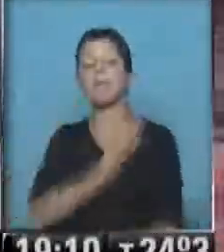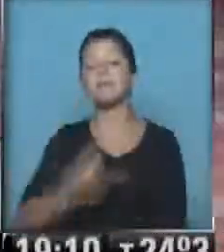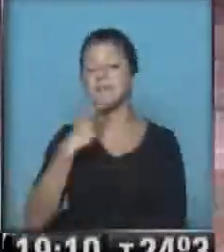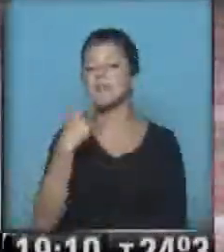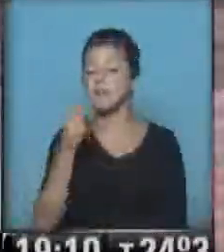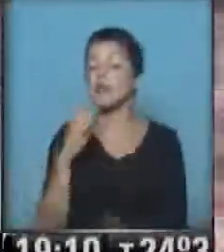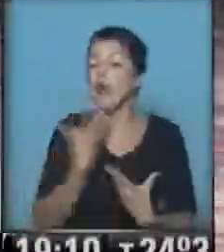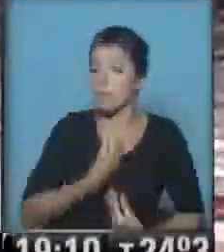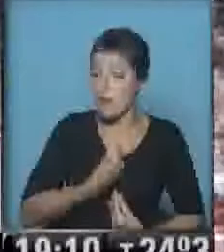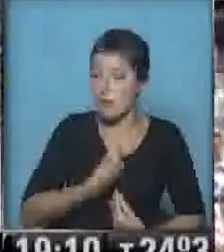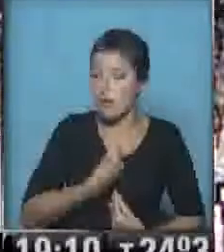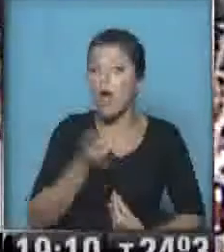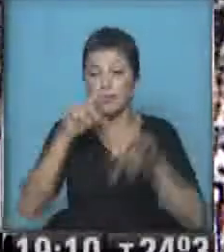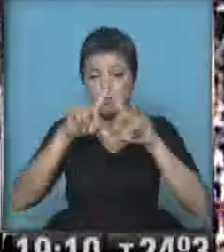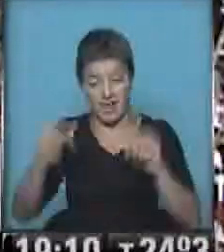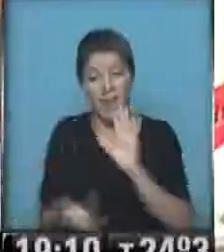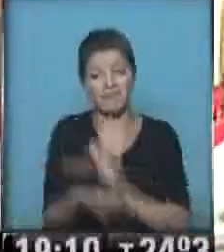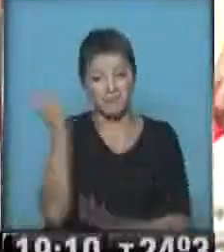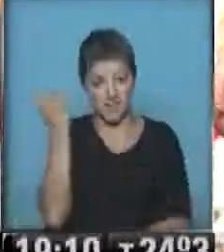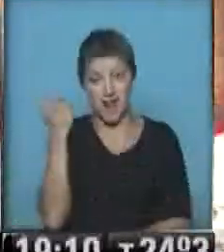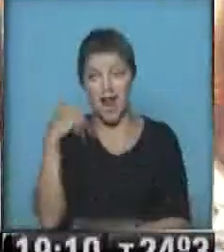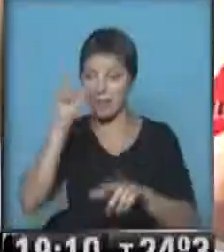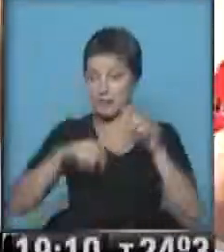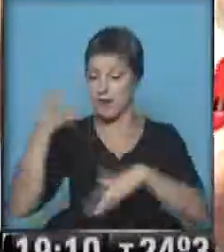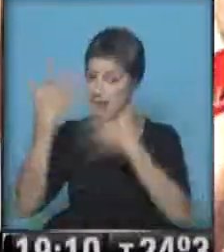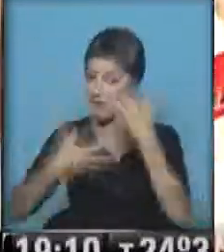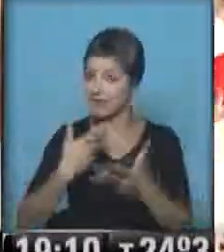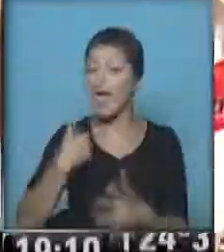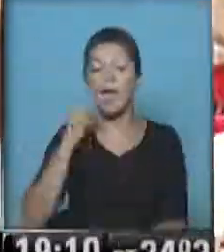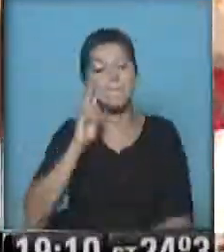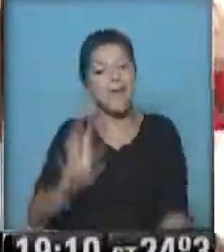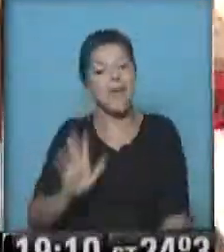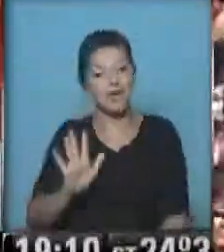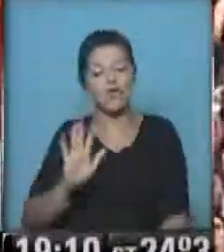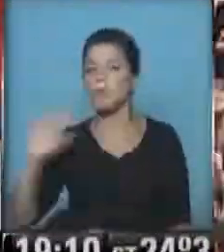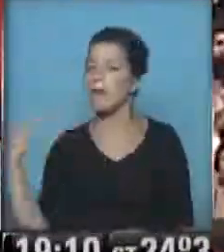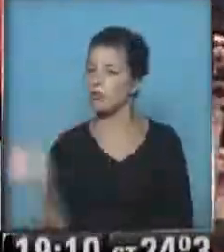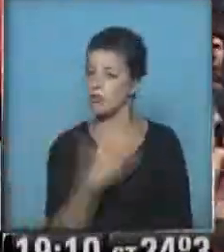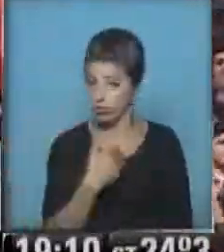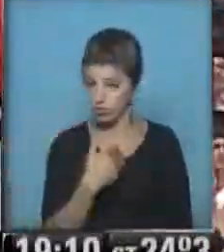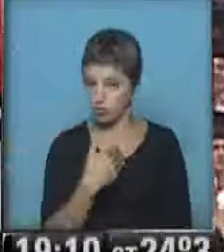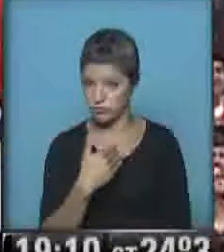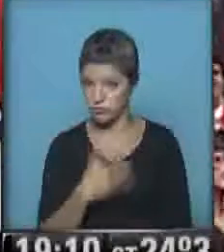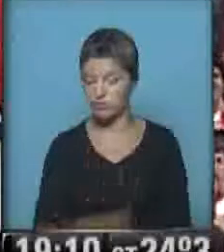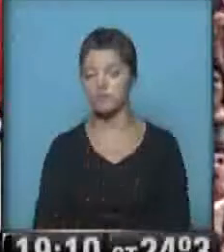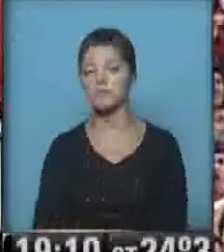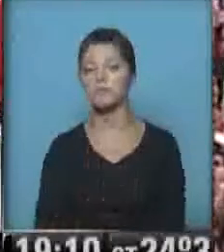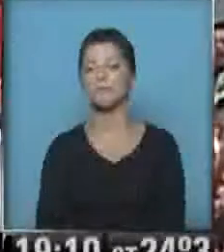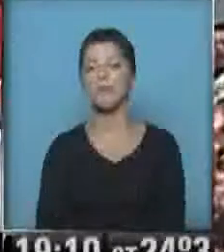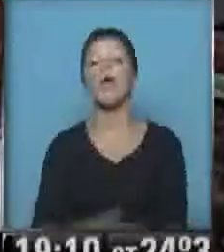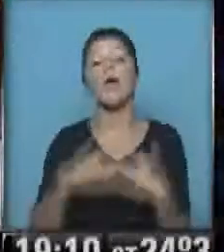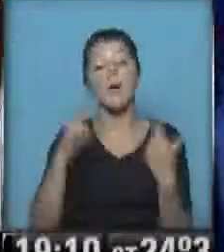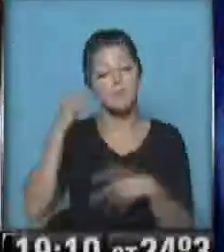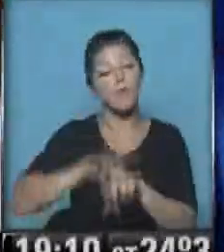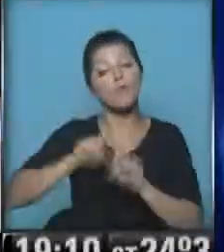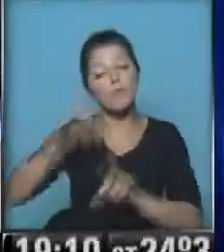temores por quitarle el carnet de socio a los violentos. Es muy peligroso para todos, dijo. En tanto, la justicia